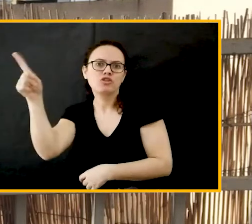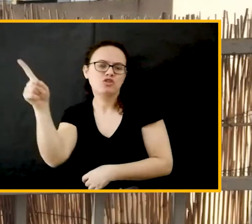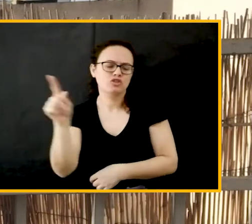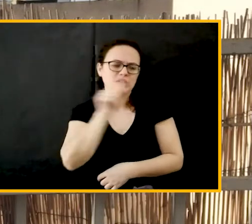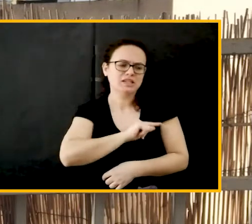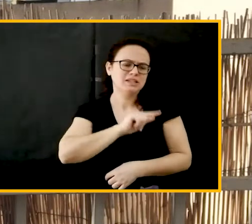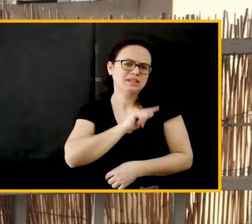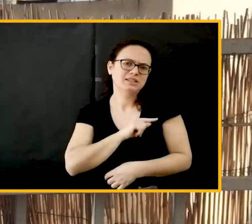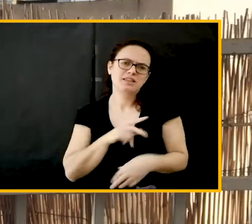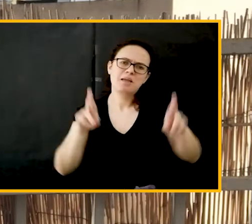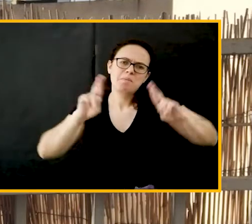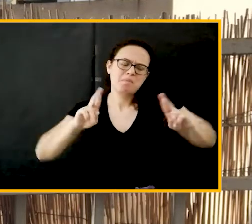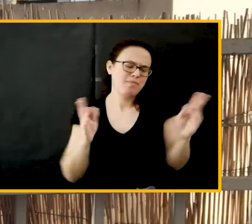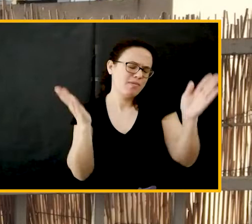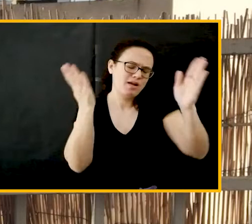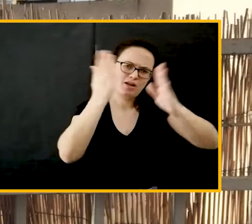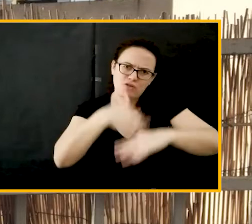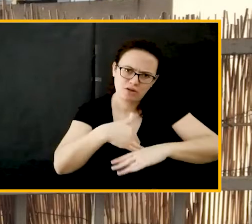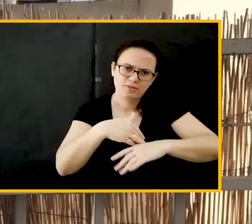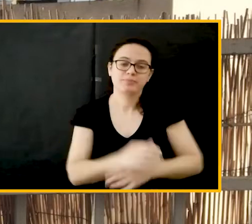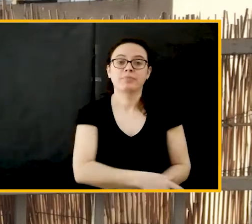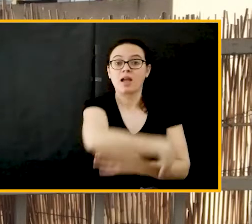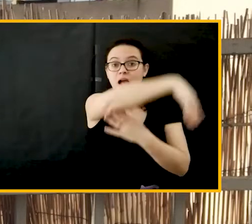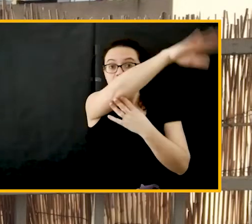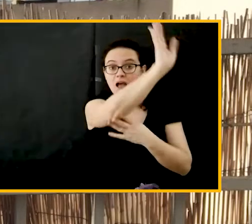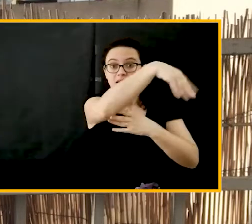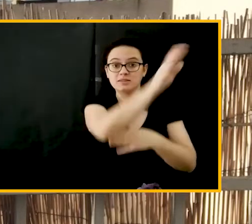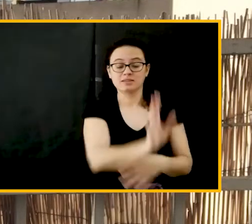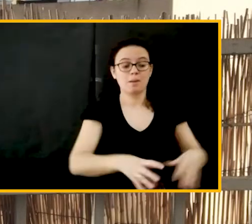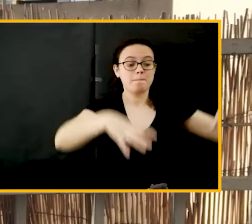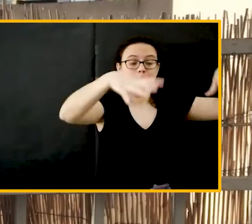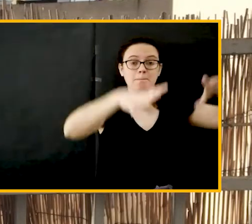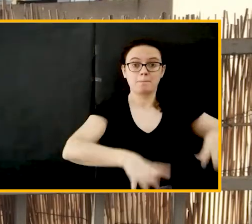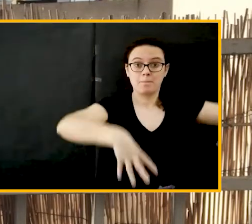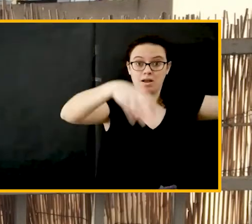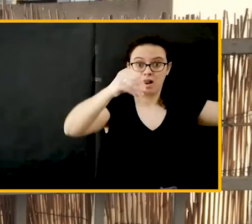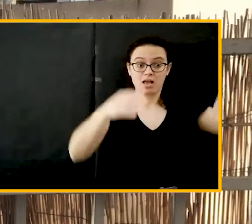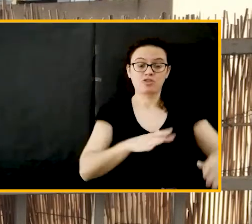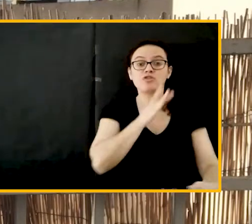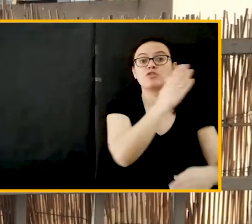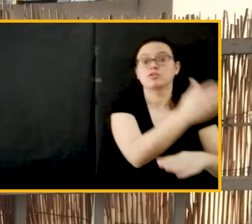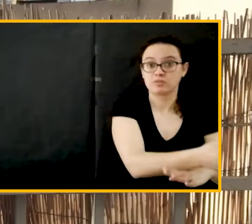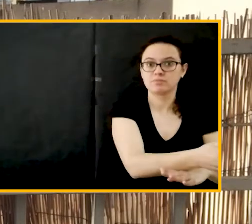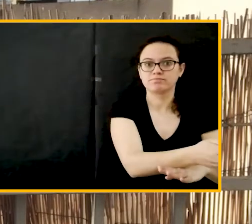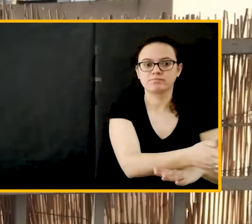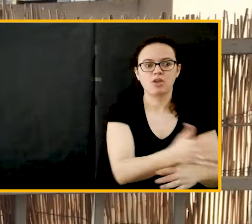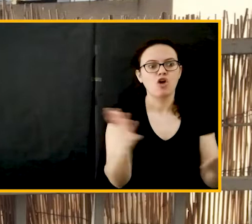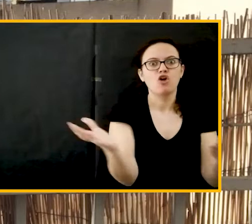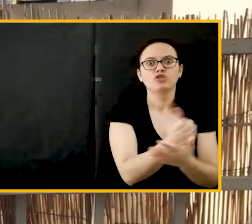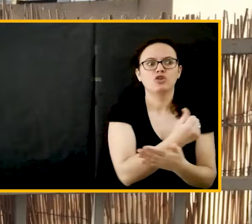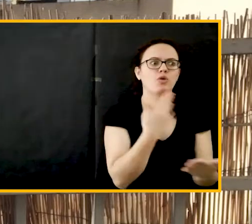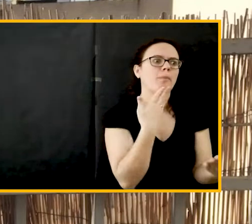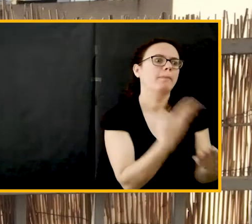esperanza. Cuando Ganesha llegó a su palacio, lo rodearon y le pidieron que por favor volviera a dejar a la luna